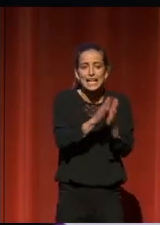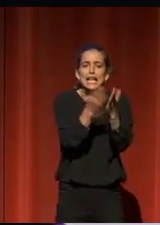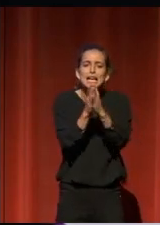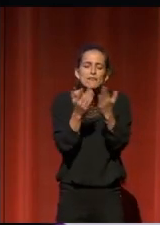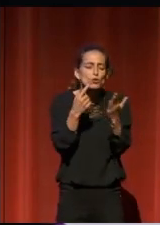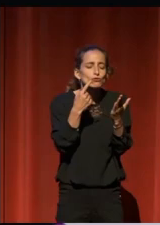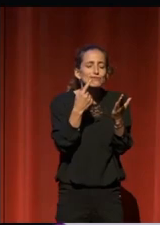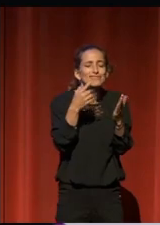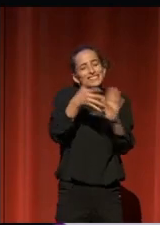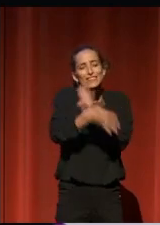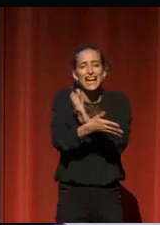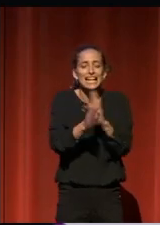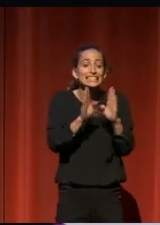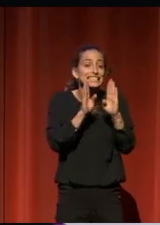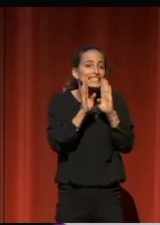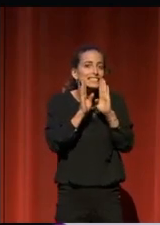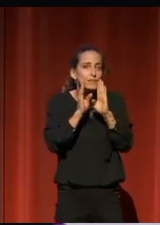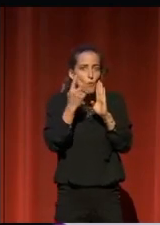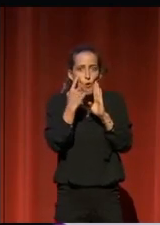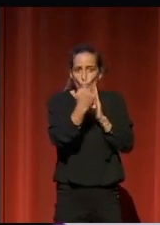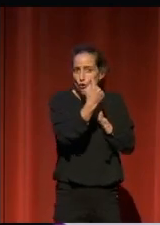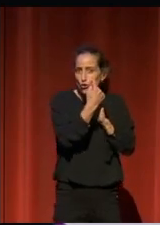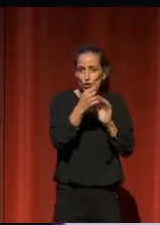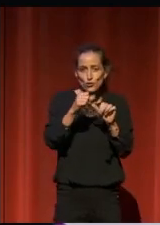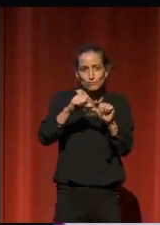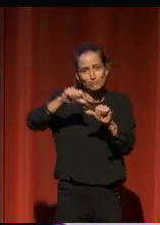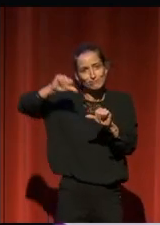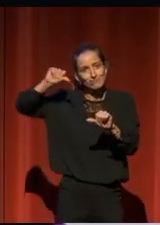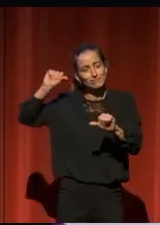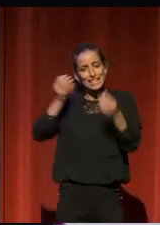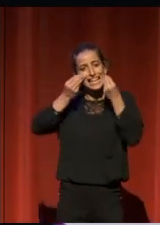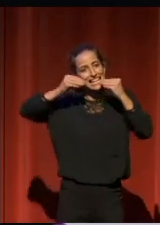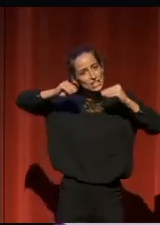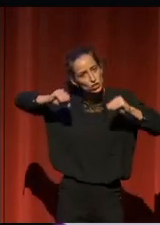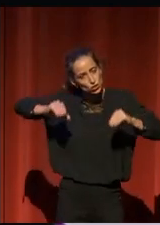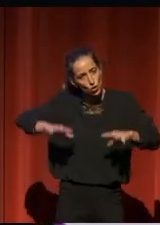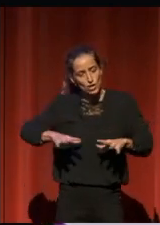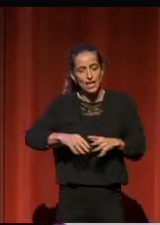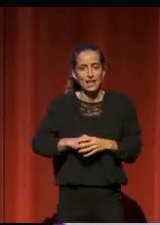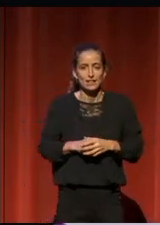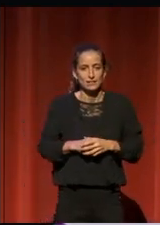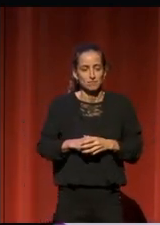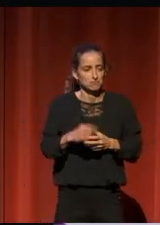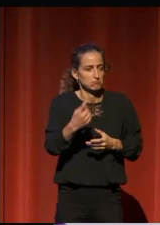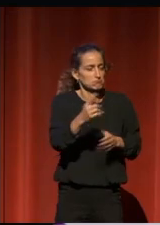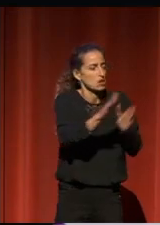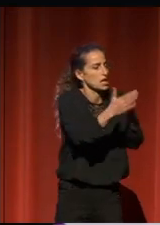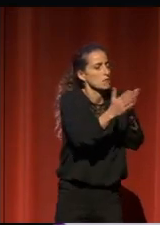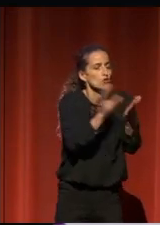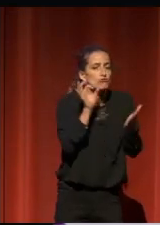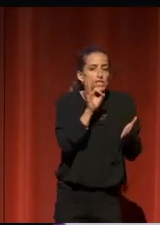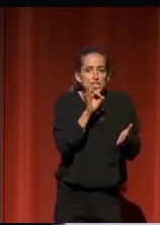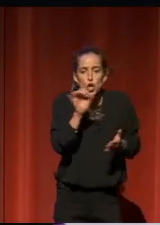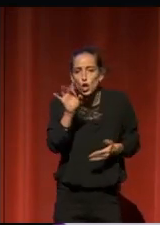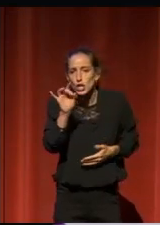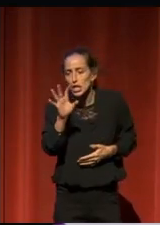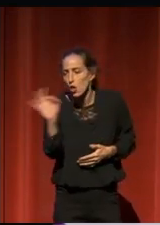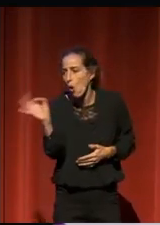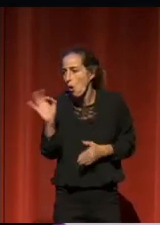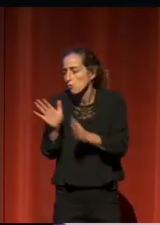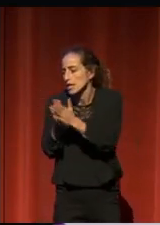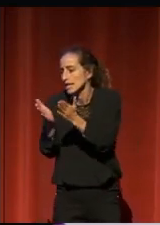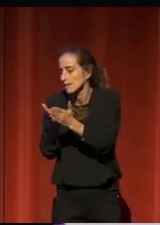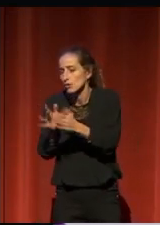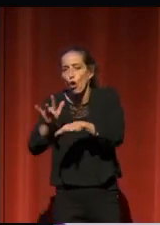y como hijos del tiempo y de la historia, bien sea un libro del siglo XV, bien sea un